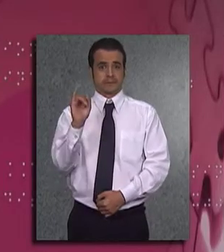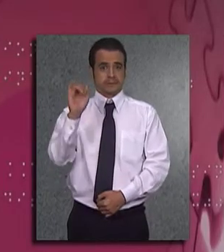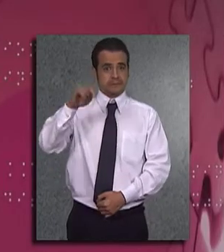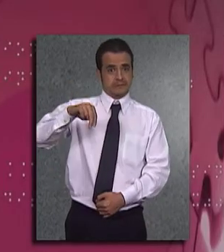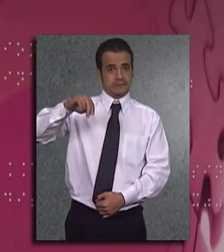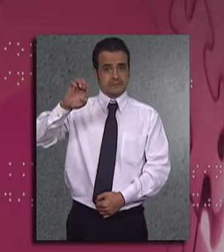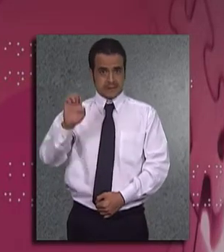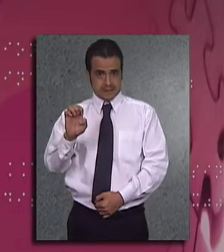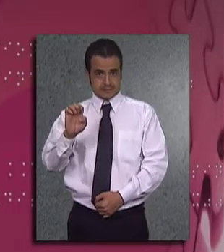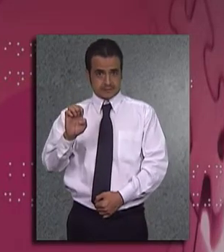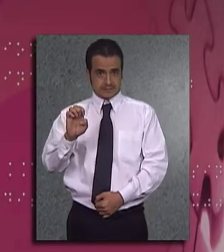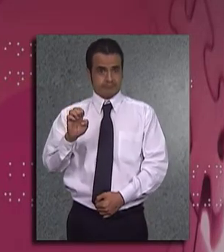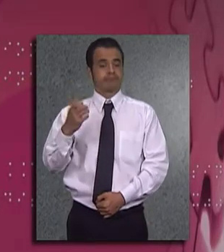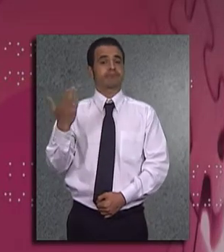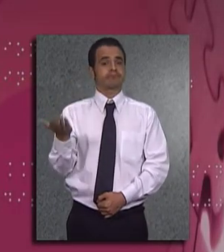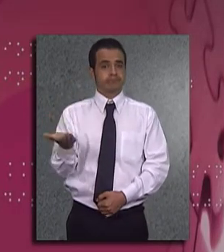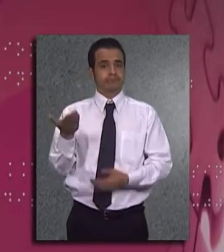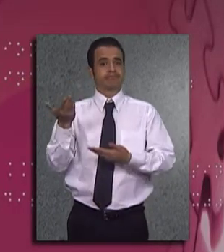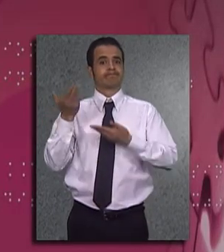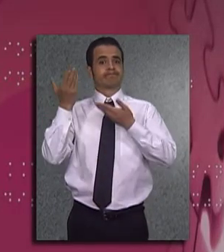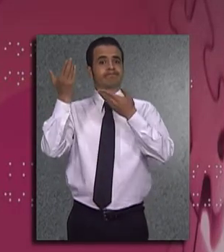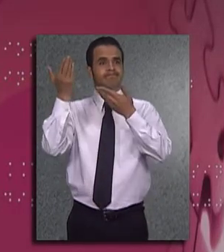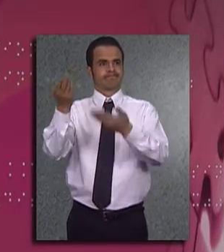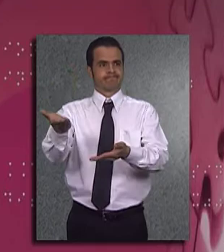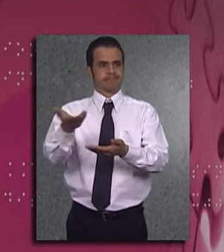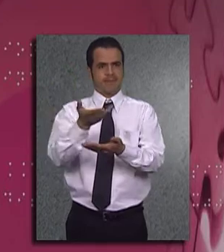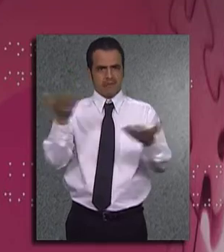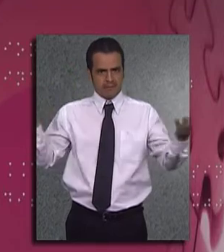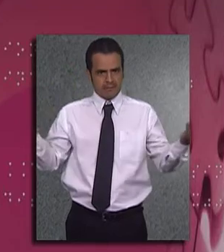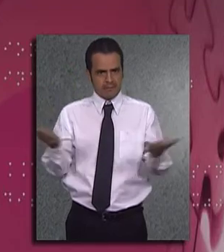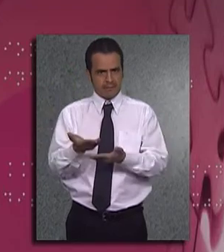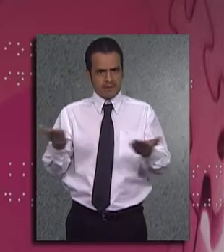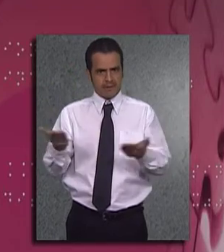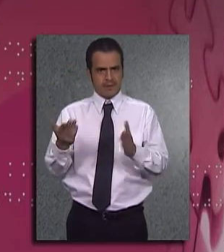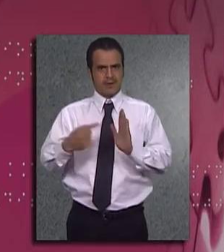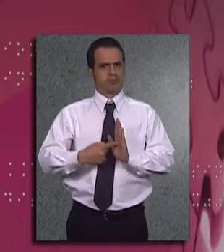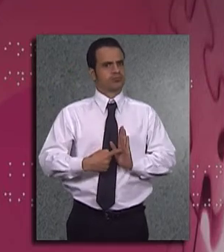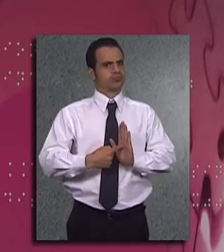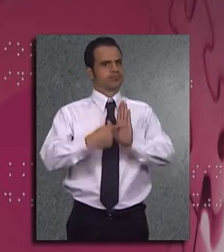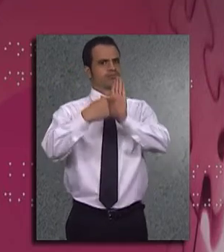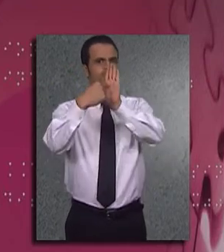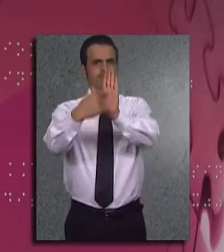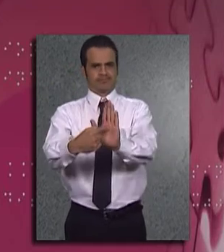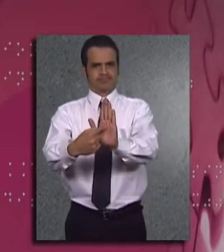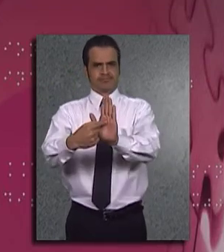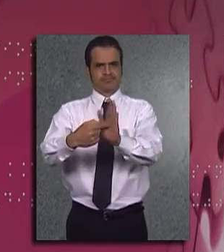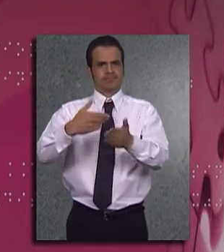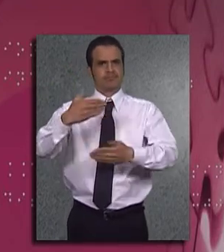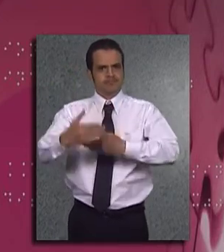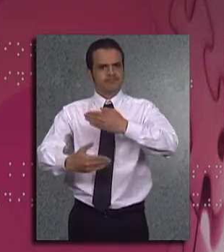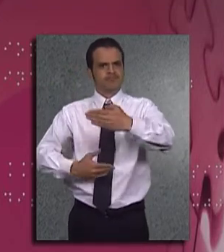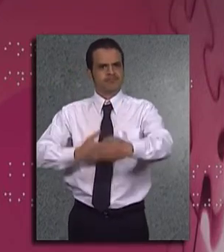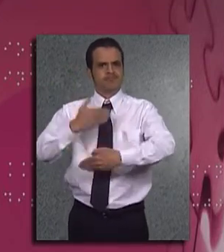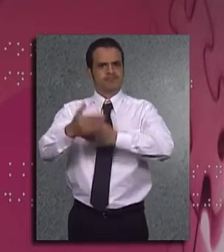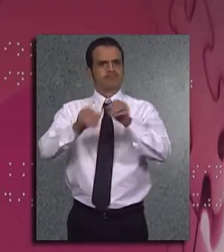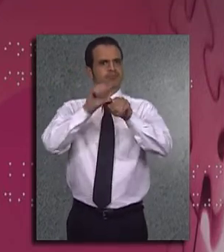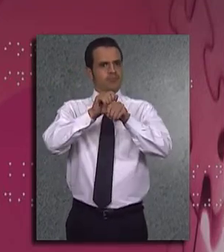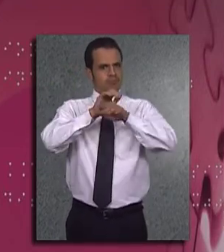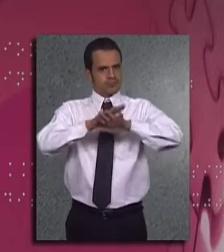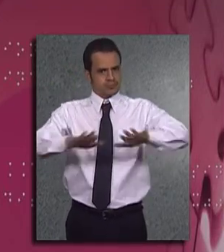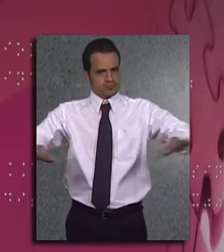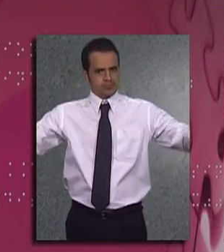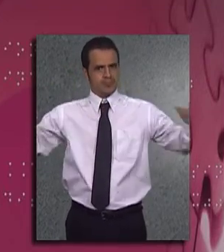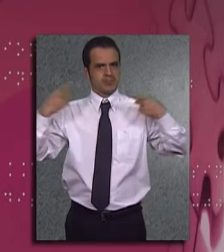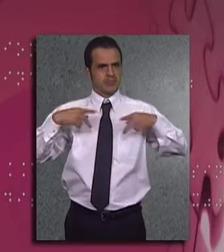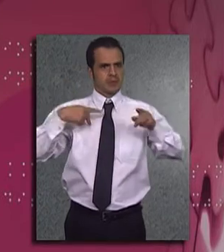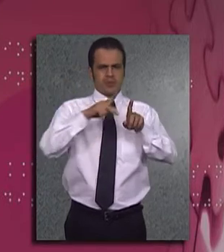el instituto nacional electoral desea poner de manifiesto las acciones que se han implementado y que se están llevando a cabo para que